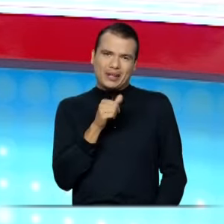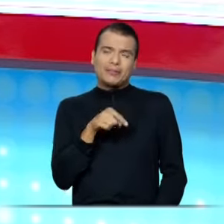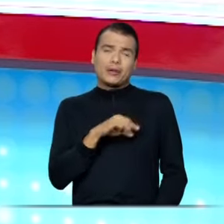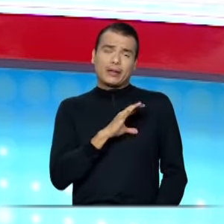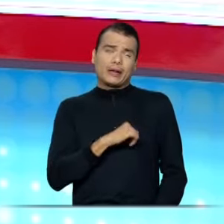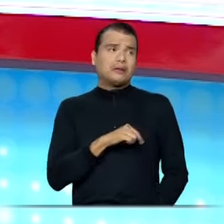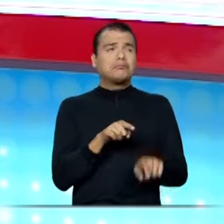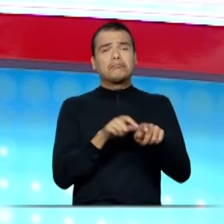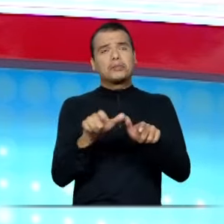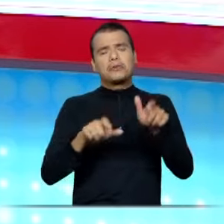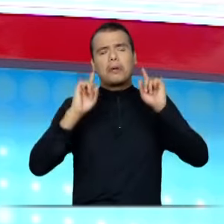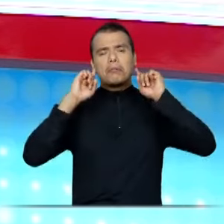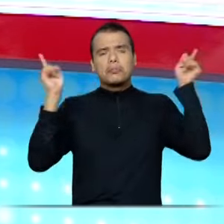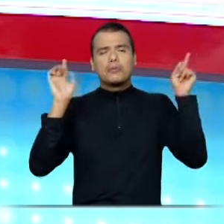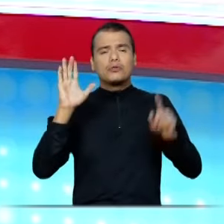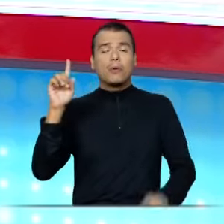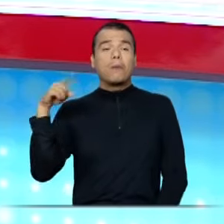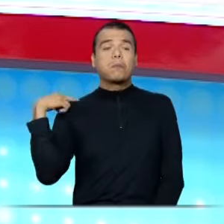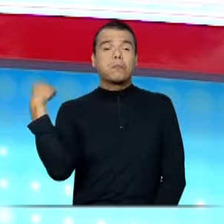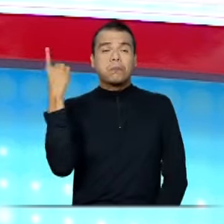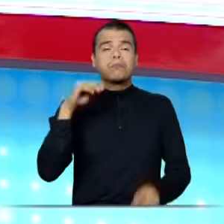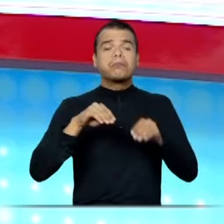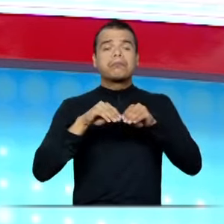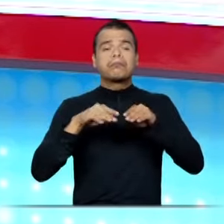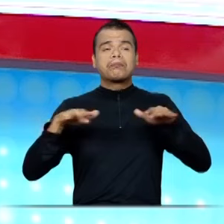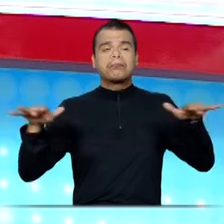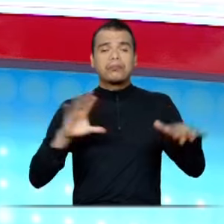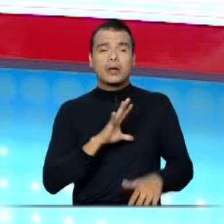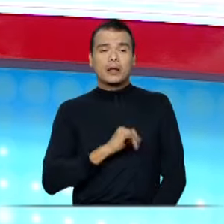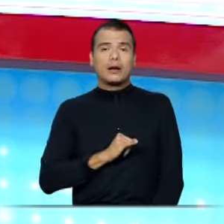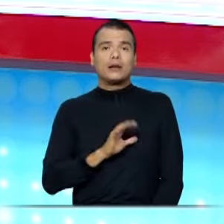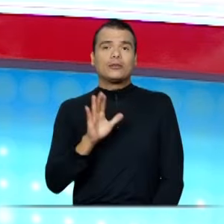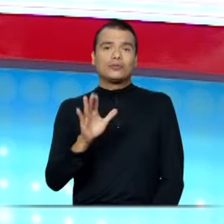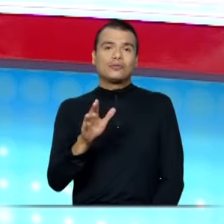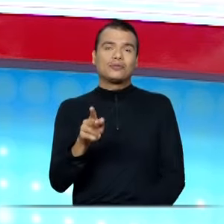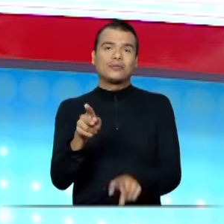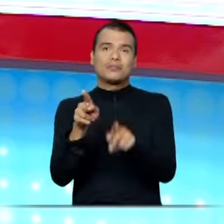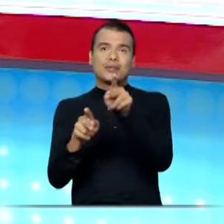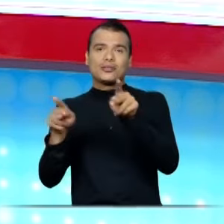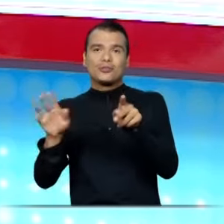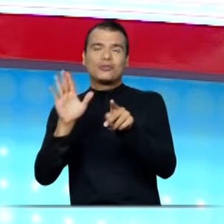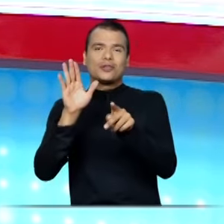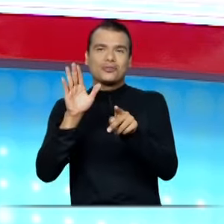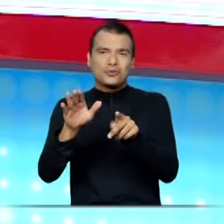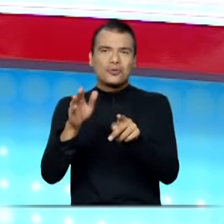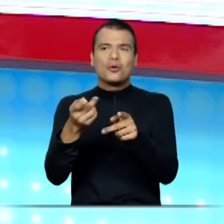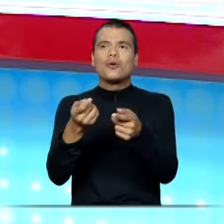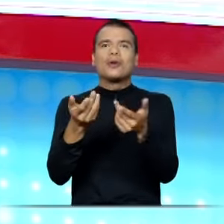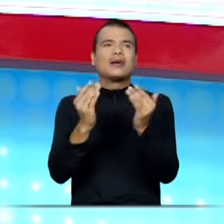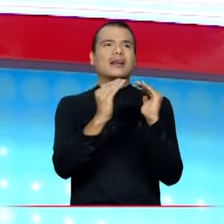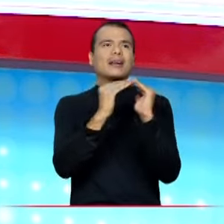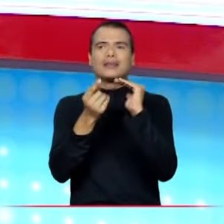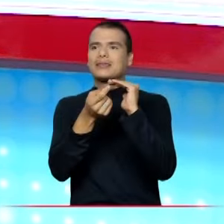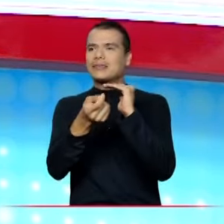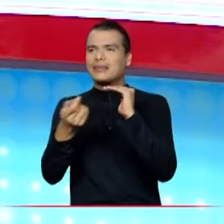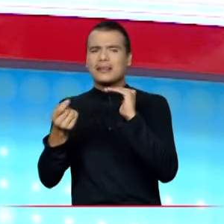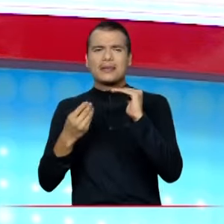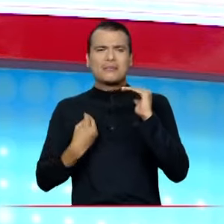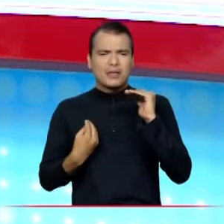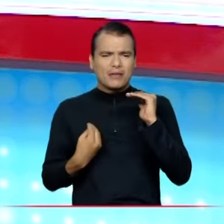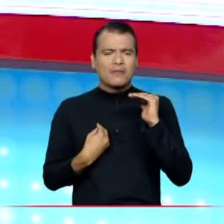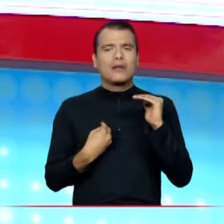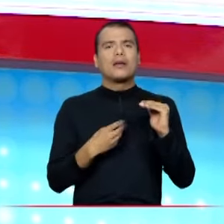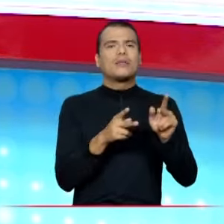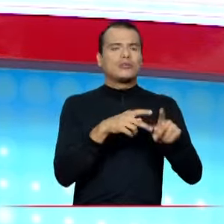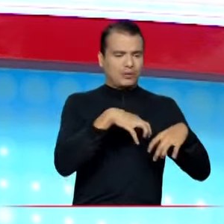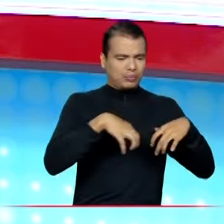caleña. Este fenómeno se ha ido extendiendo en la ciudad. Los habitantes y dueños de establecimientos han intentado tomar medida por su